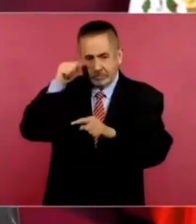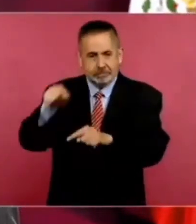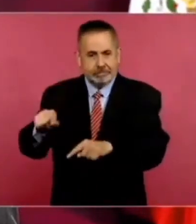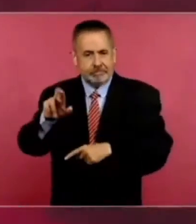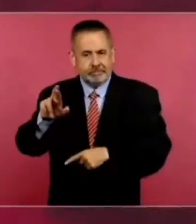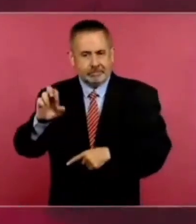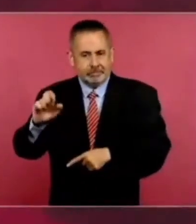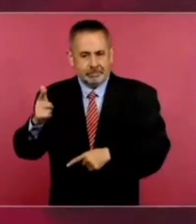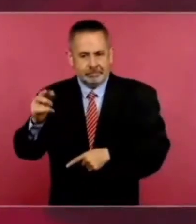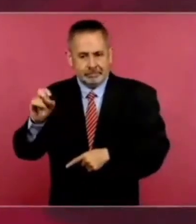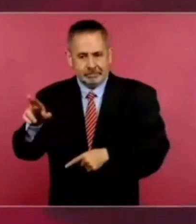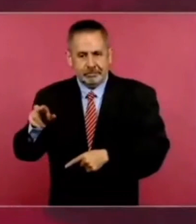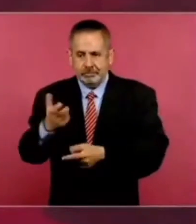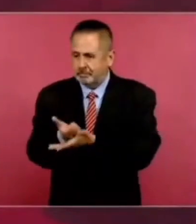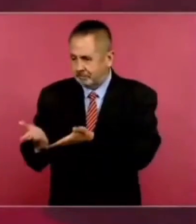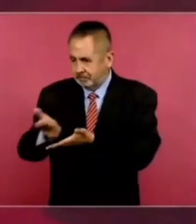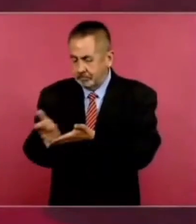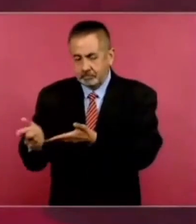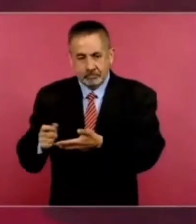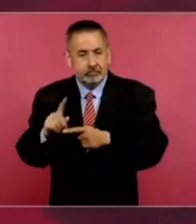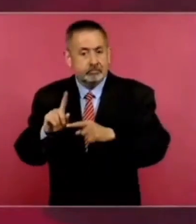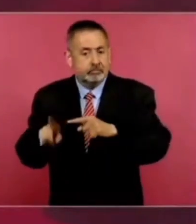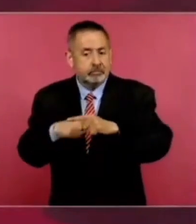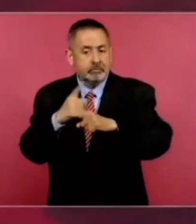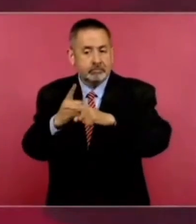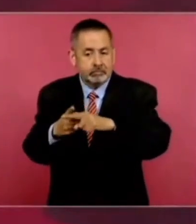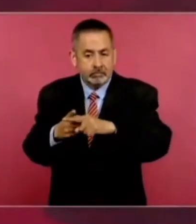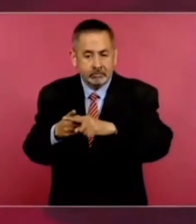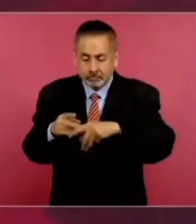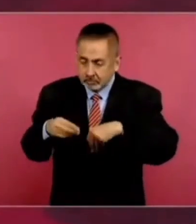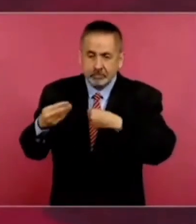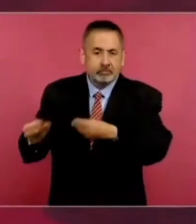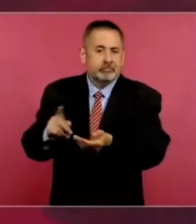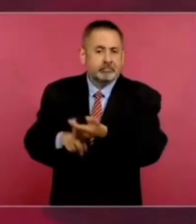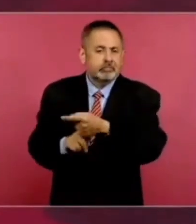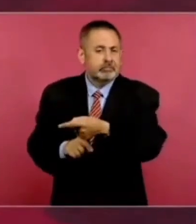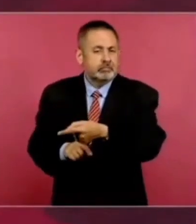Y además recibía